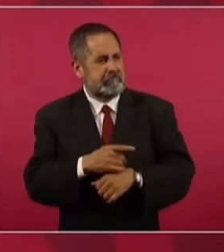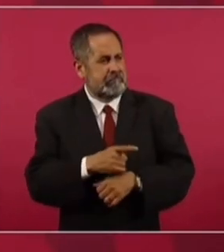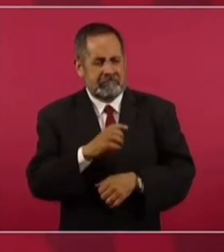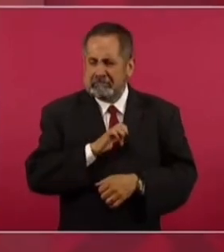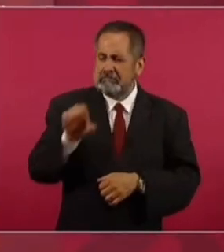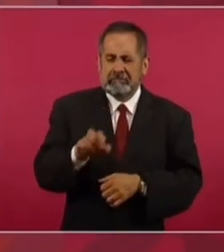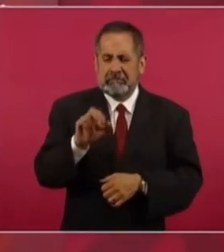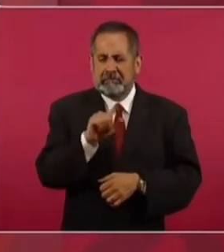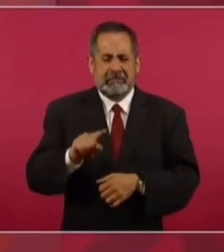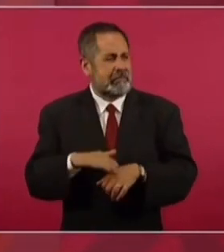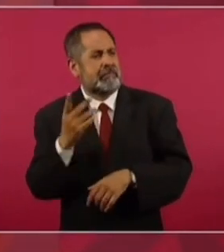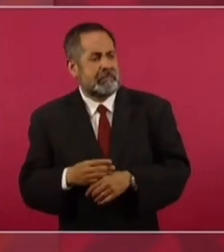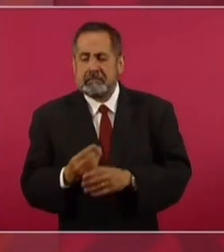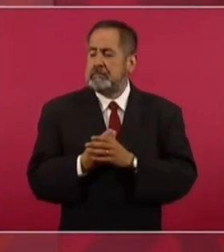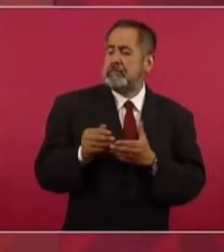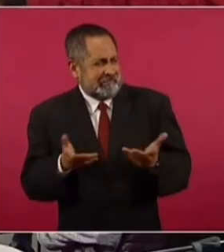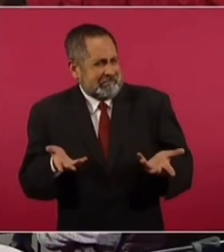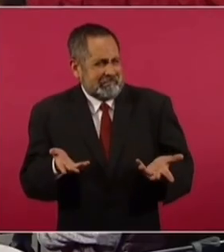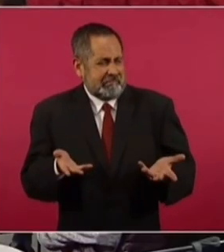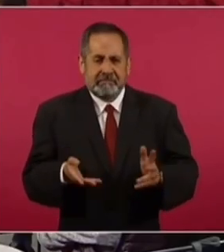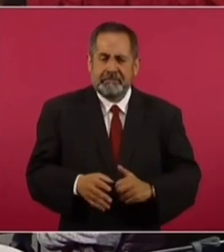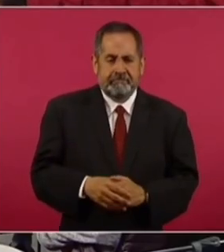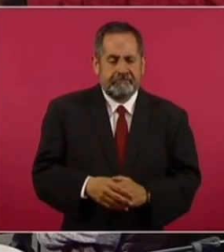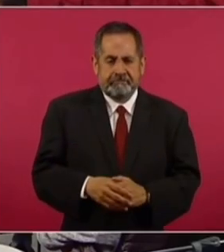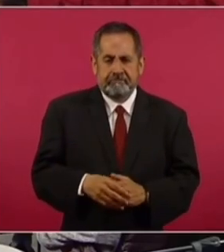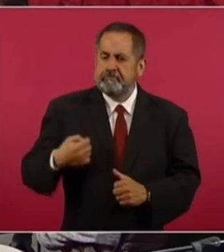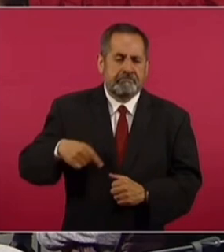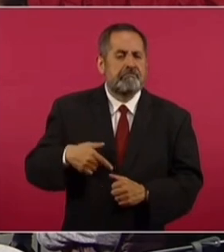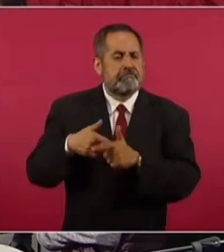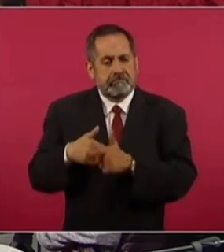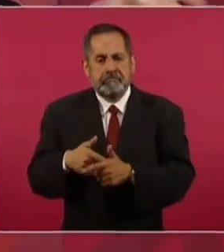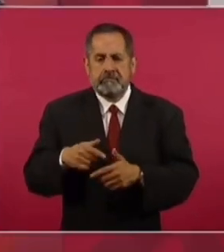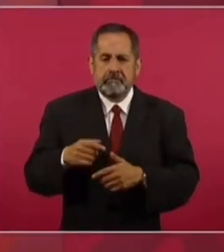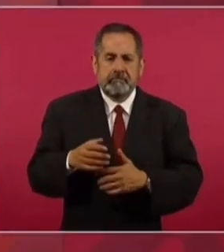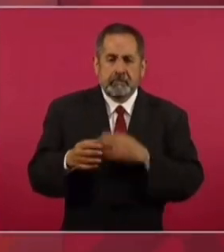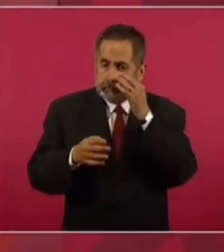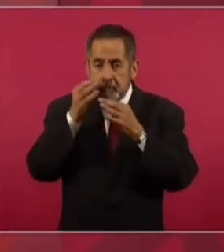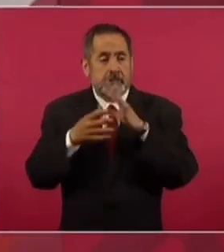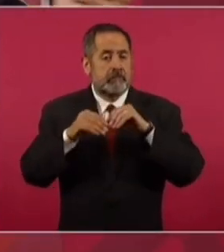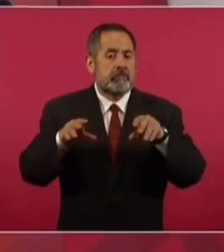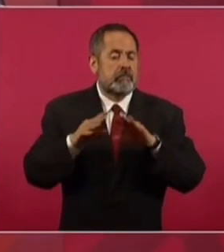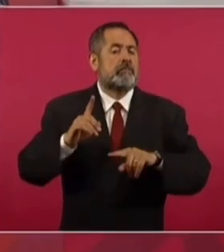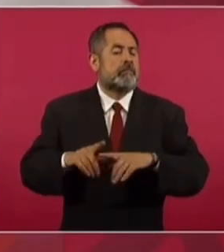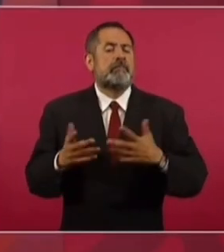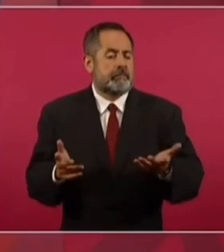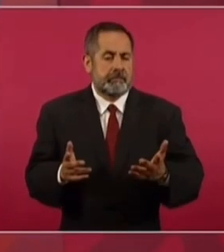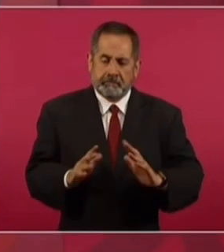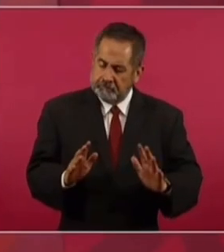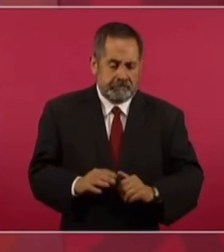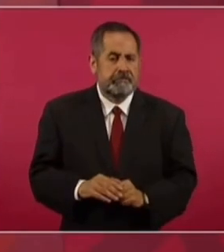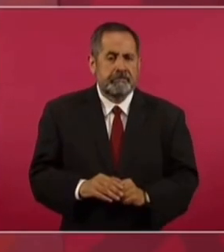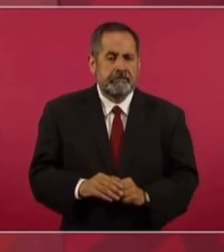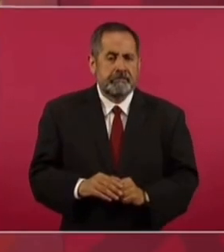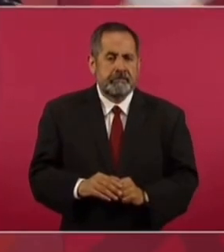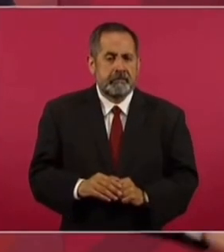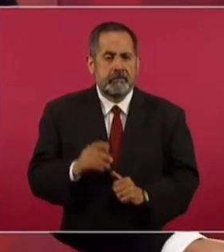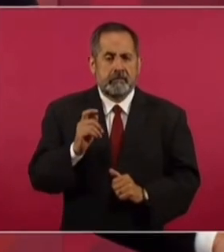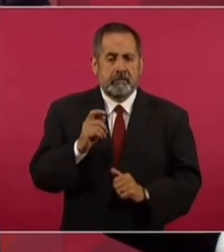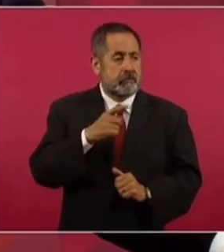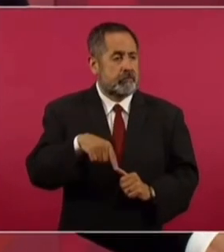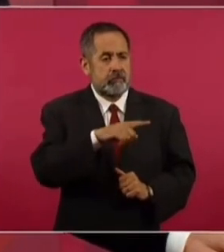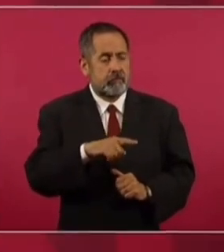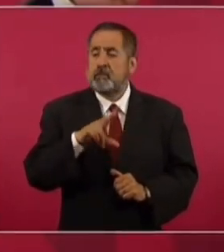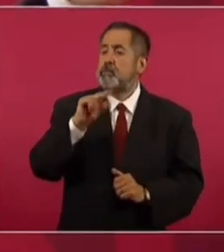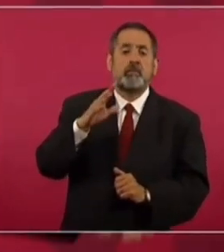racismo? ¿Por qué el clasismo? Y vamos a seguir en el discurso hablando de que no